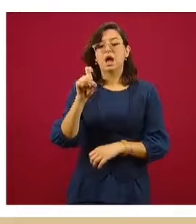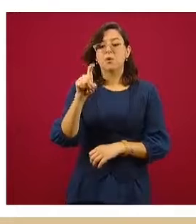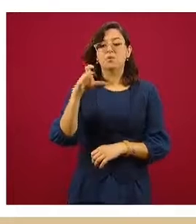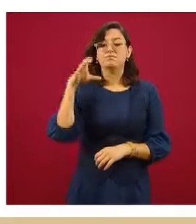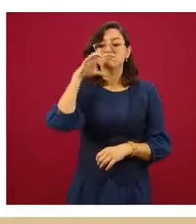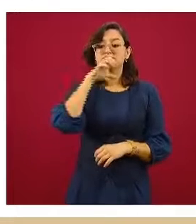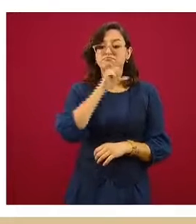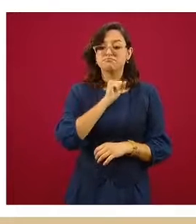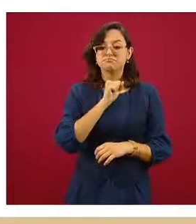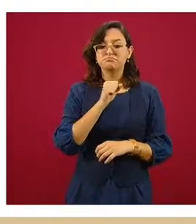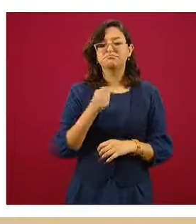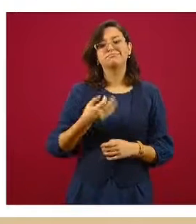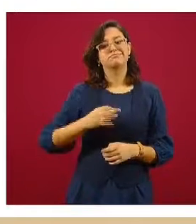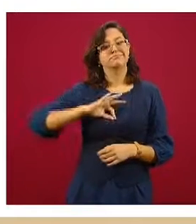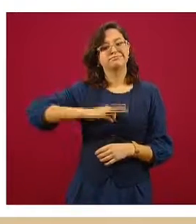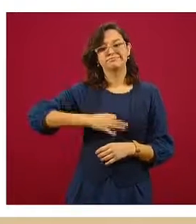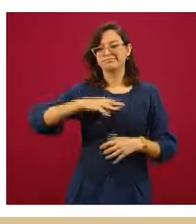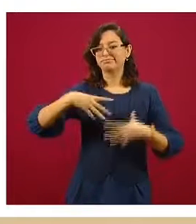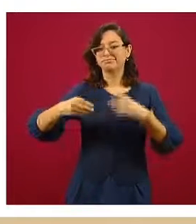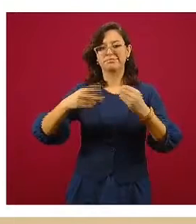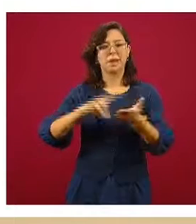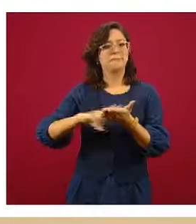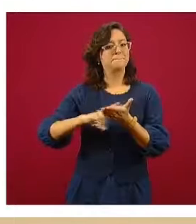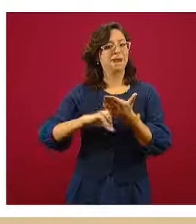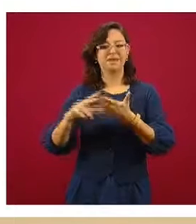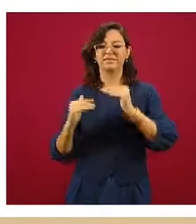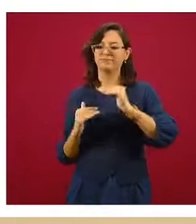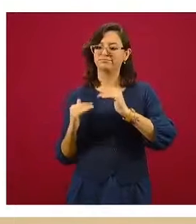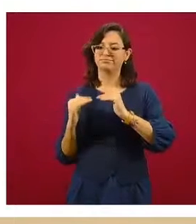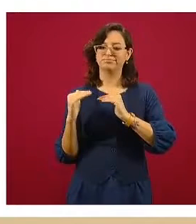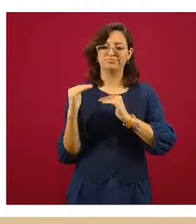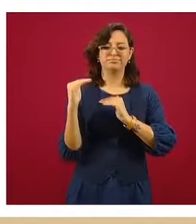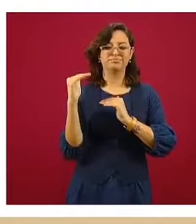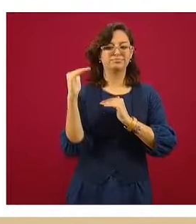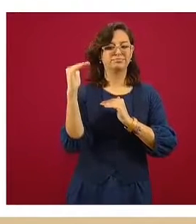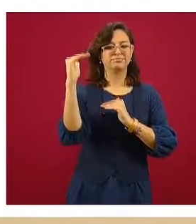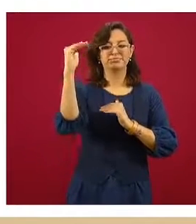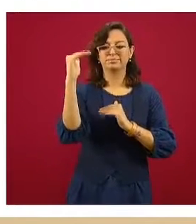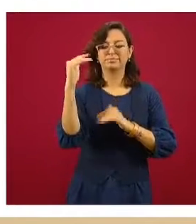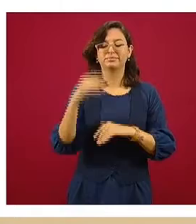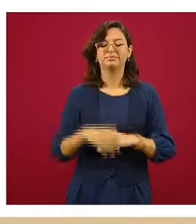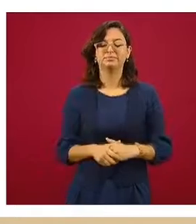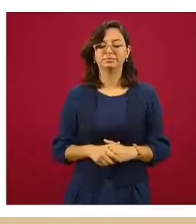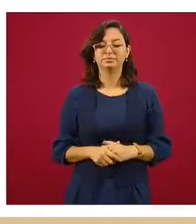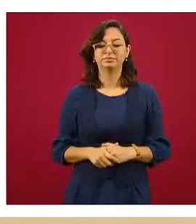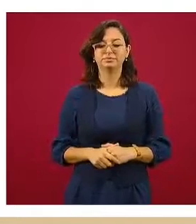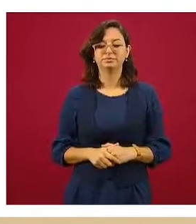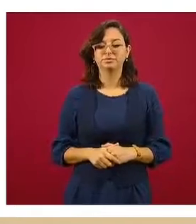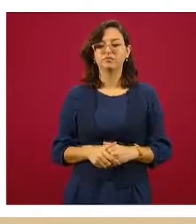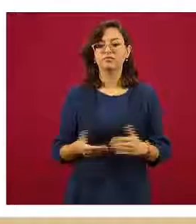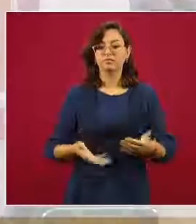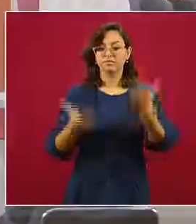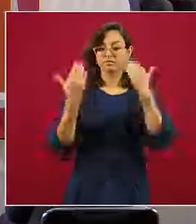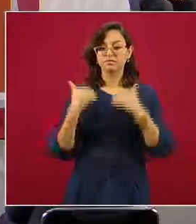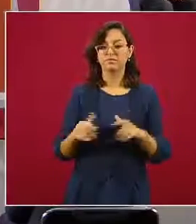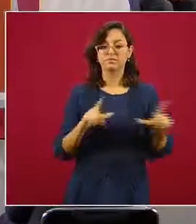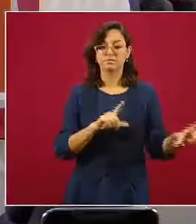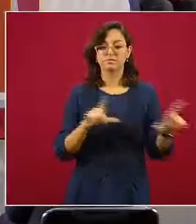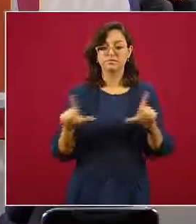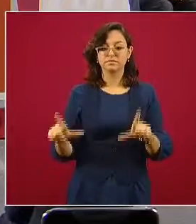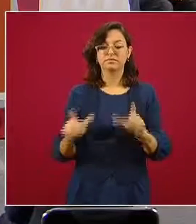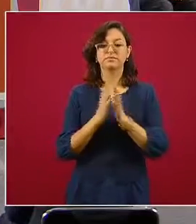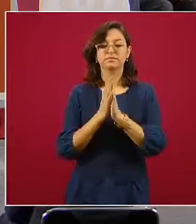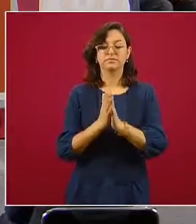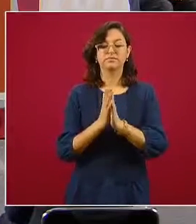va aumentando su intensidad epidémica en la última semana comparada con la previa. La siguiente, por favor. Y